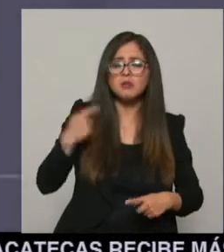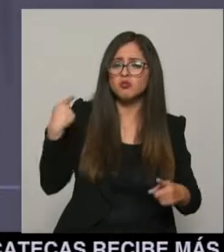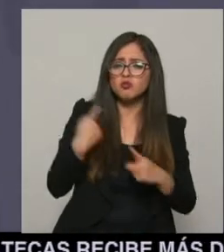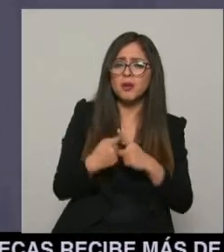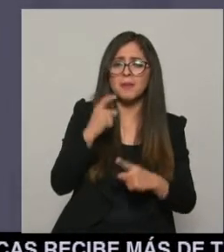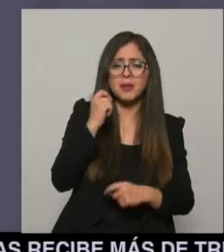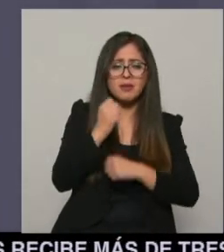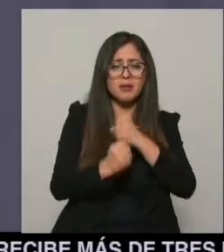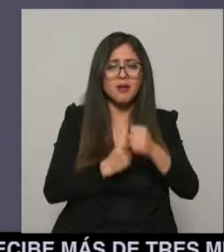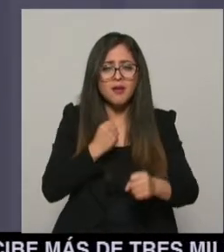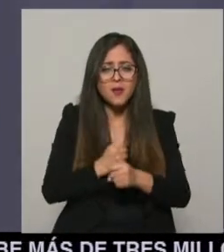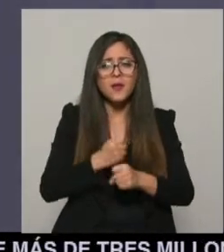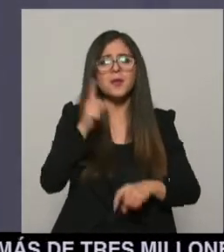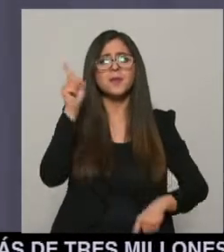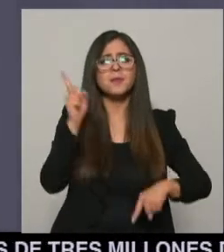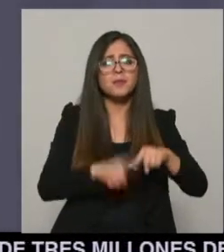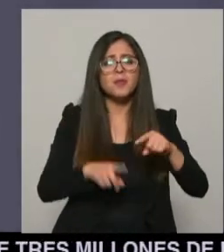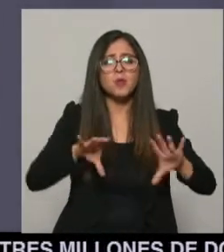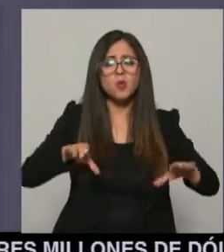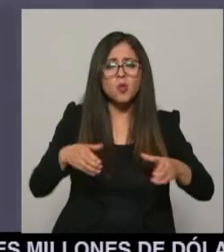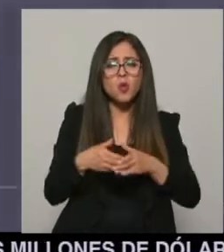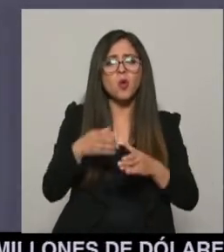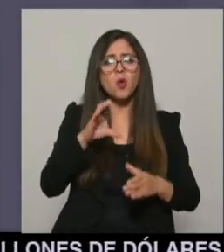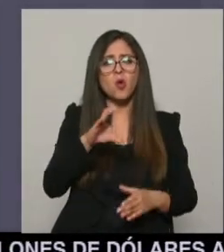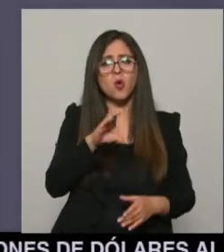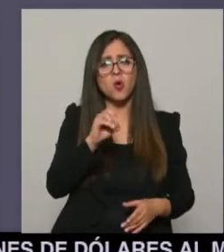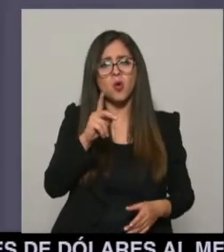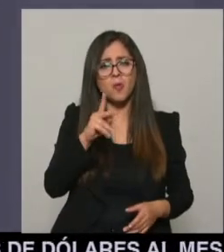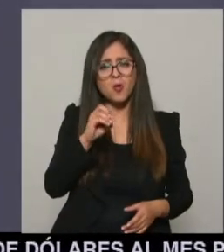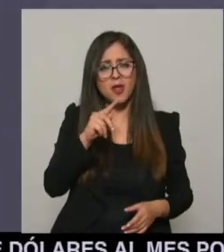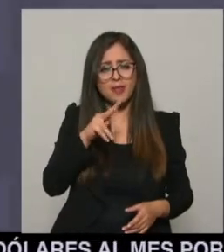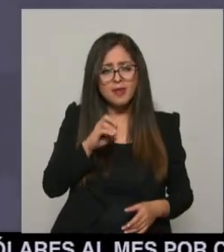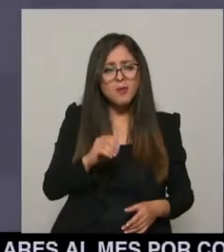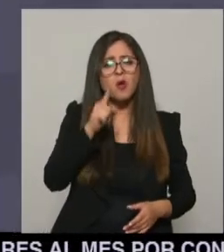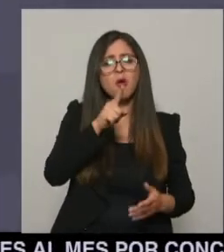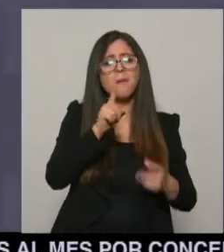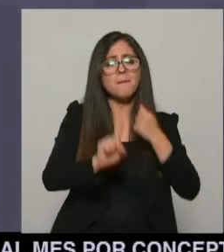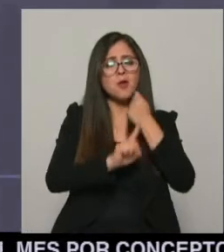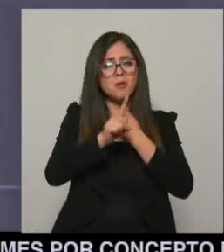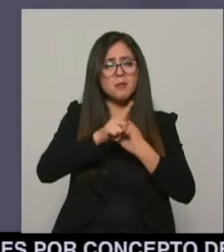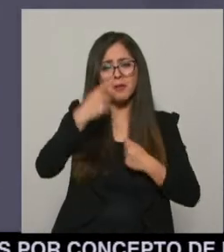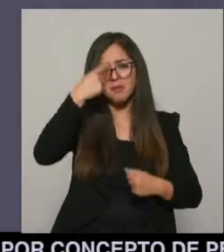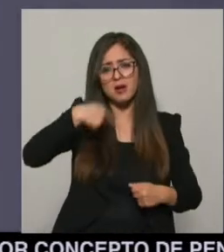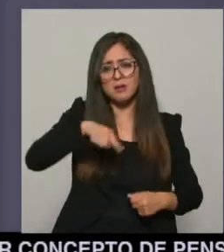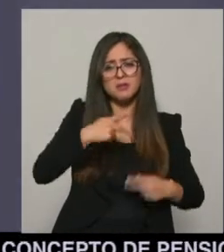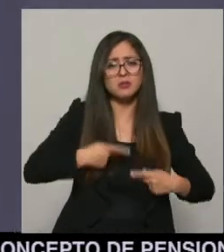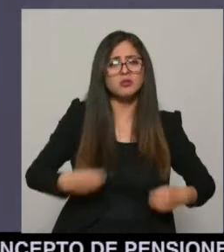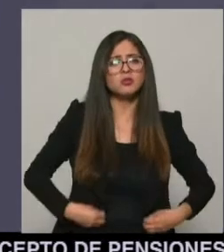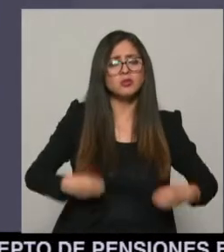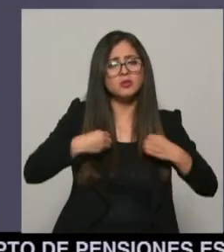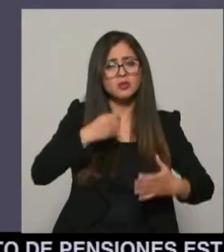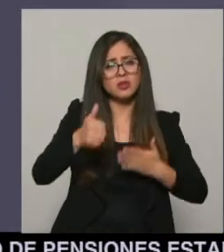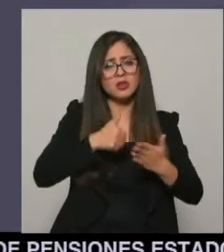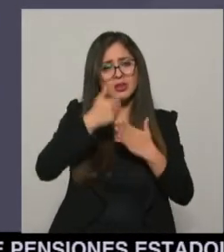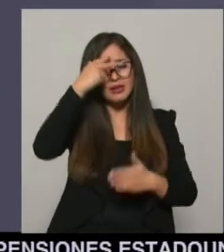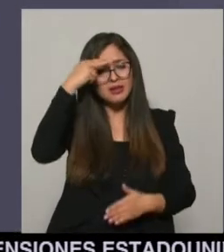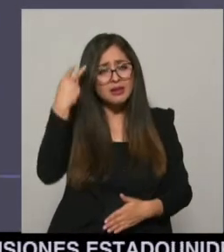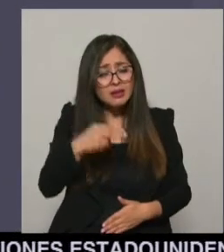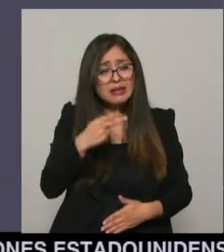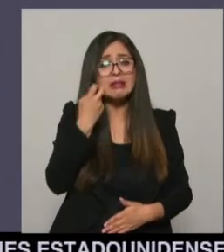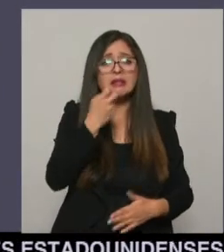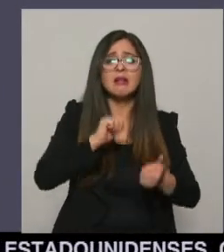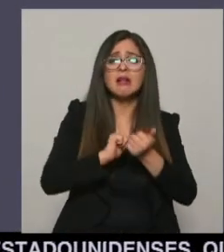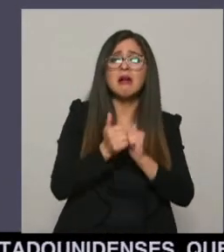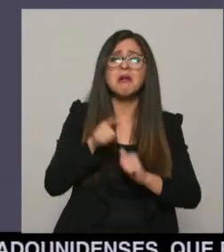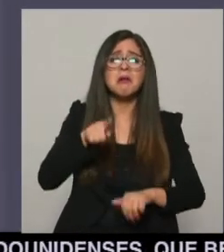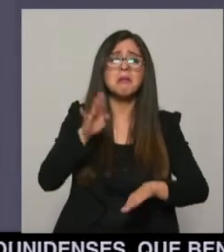con esos esquemas corporativistas que de verdad afectan a los ciudadanos, de estos gobiernos que simplemente voltean la cara a